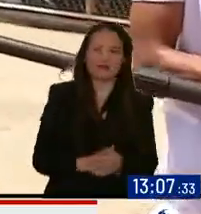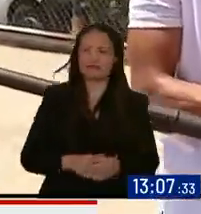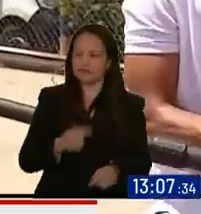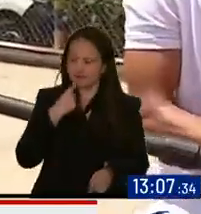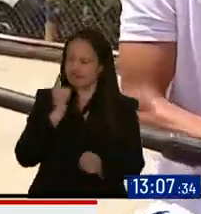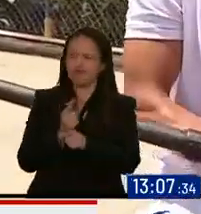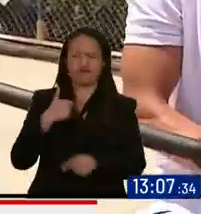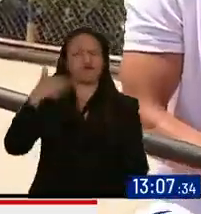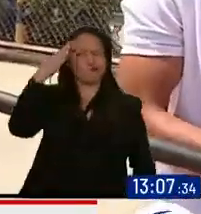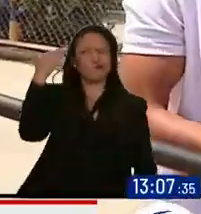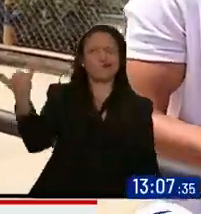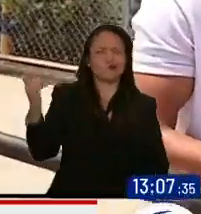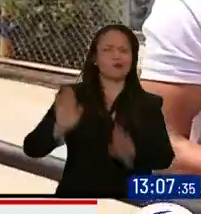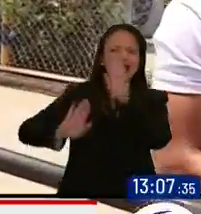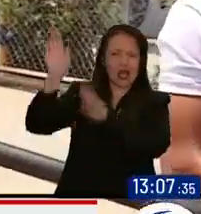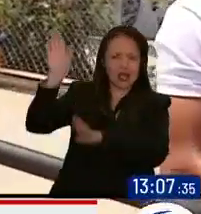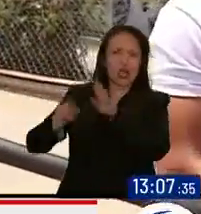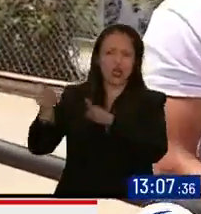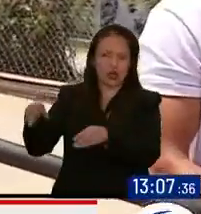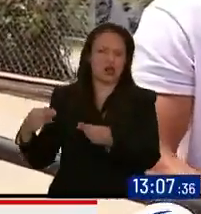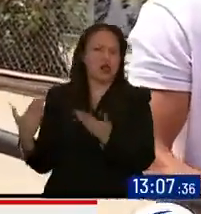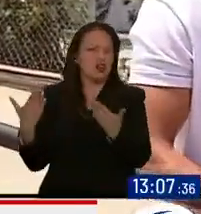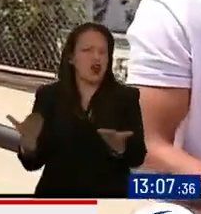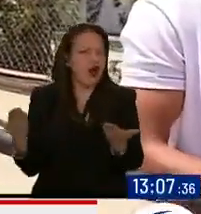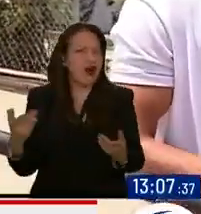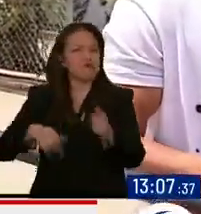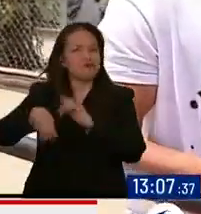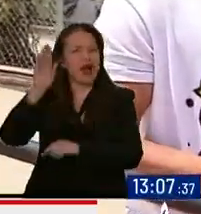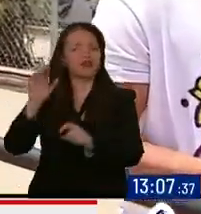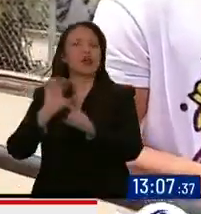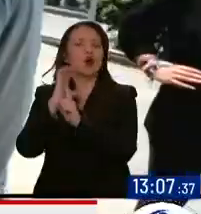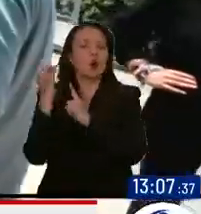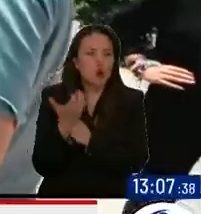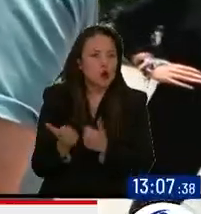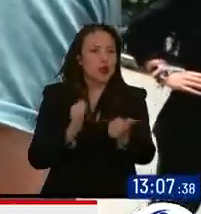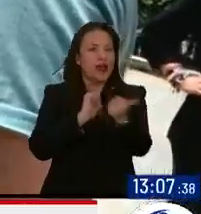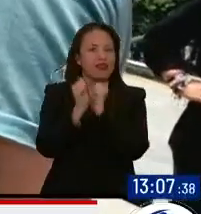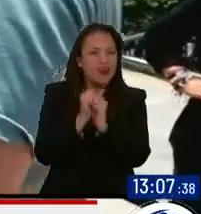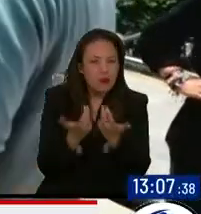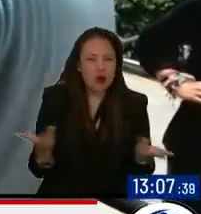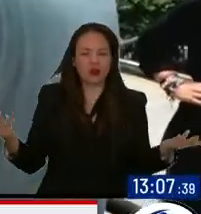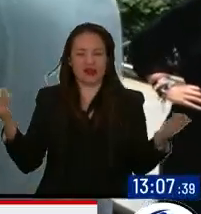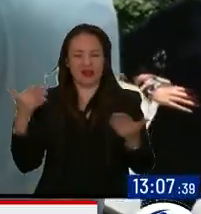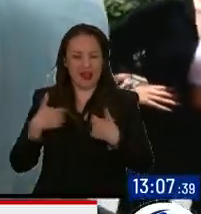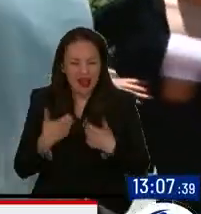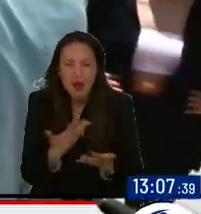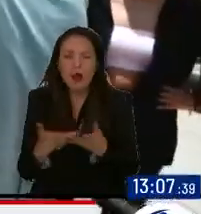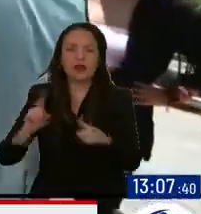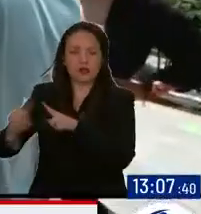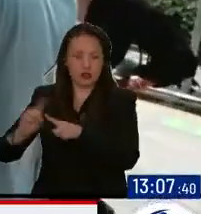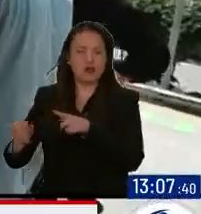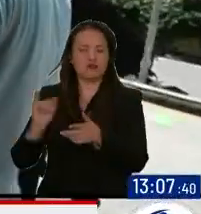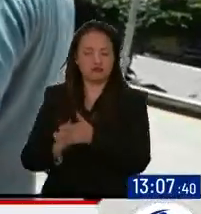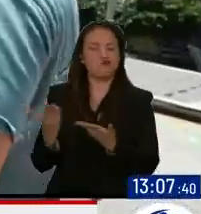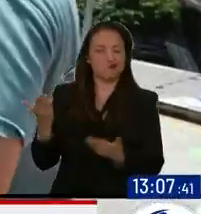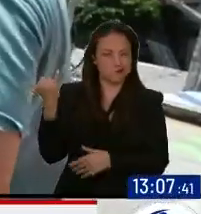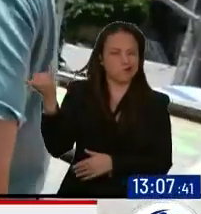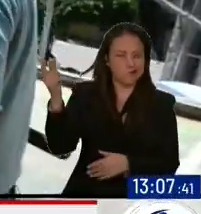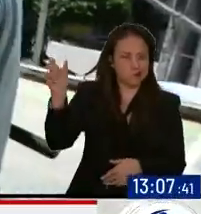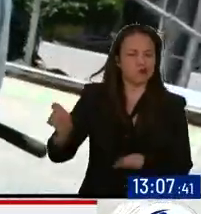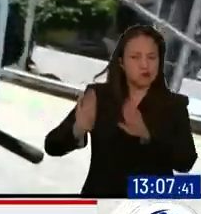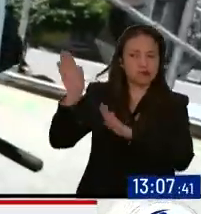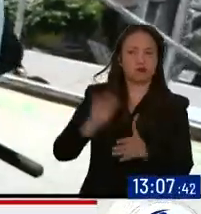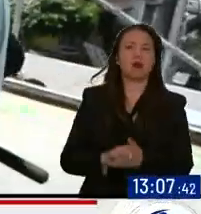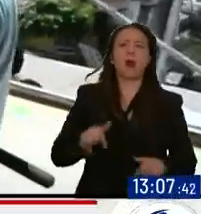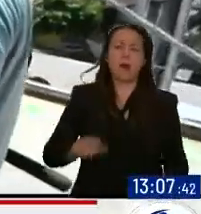ese candidato y es un candidato que le aporta mucho a la cultura, al deporte y a los animales, entonces totalmente estoy de acuerdo con ellos. Pereira lo